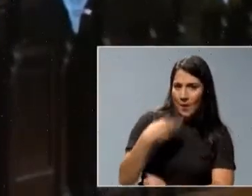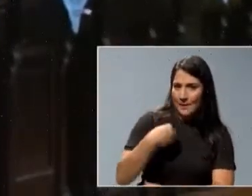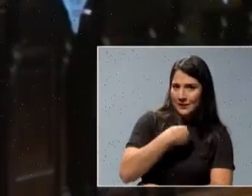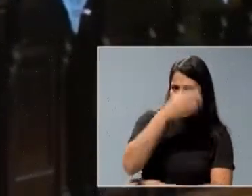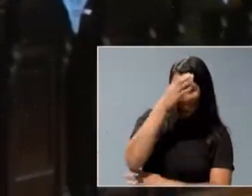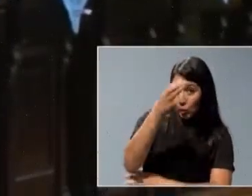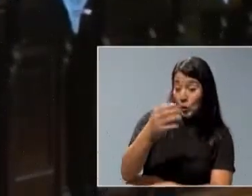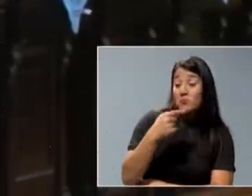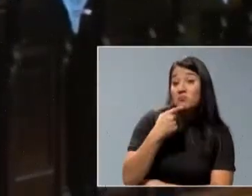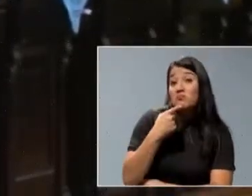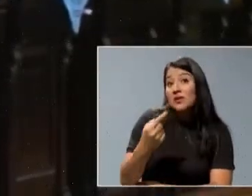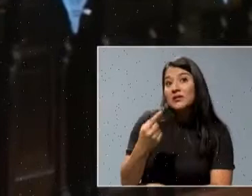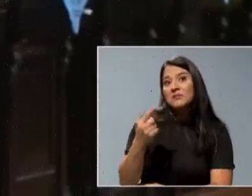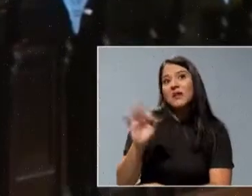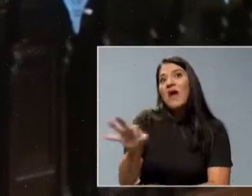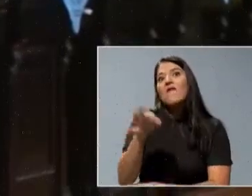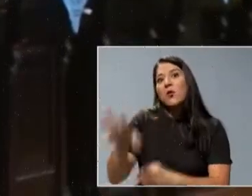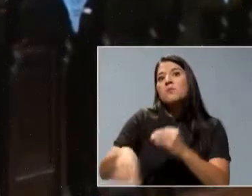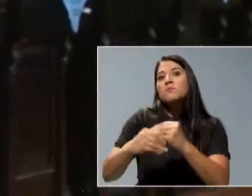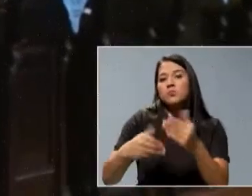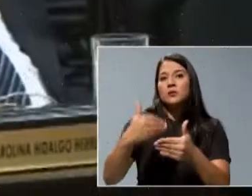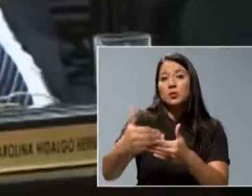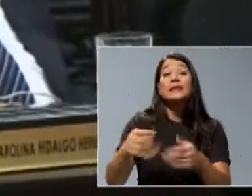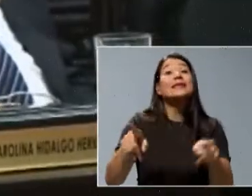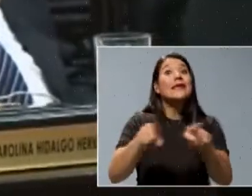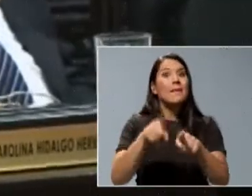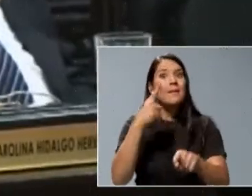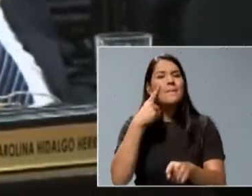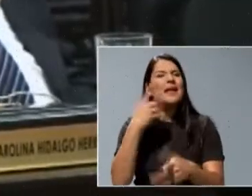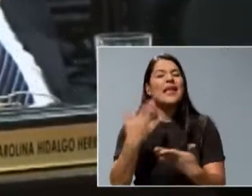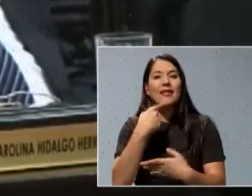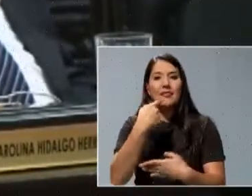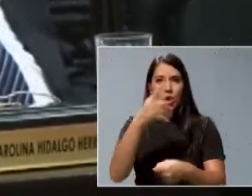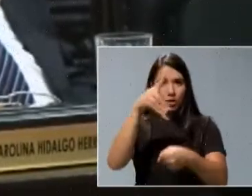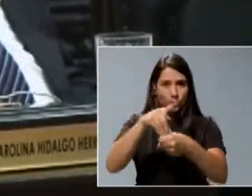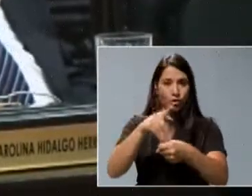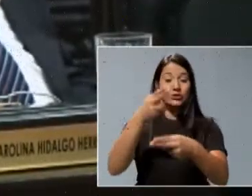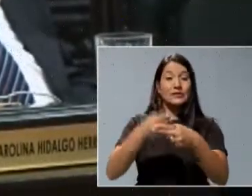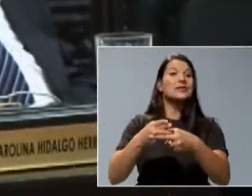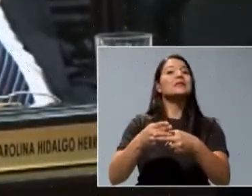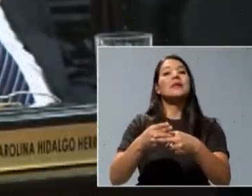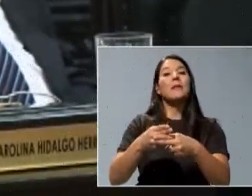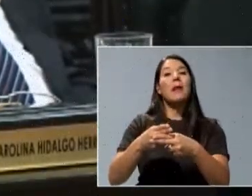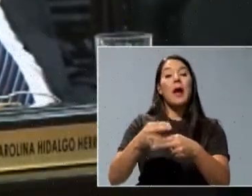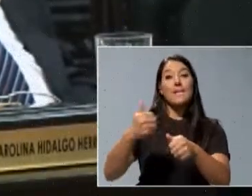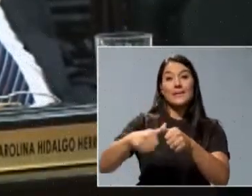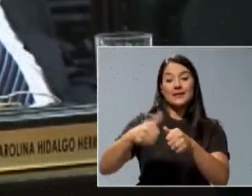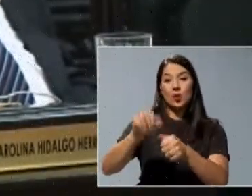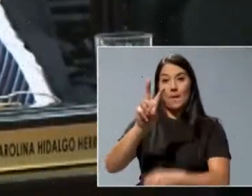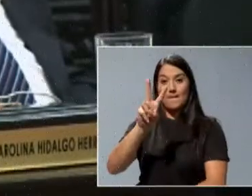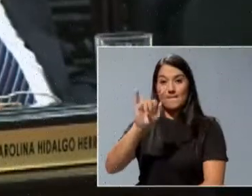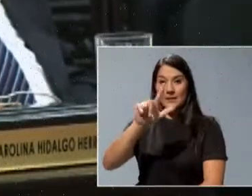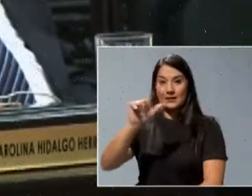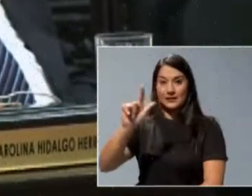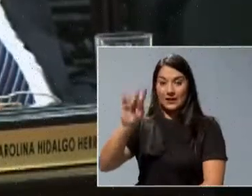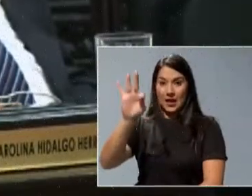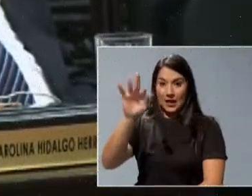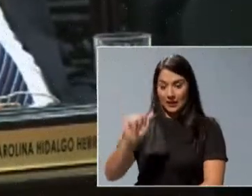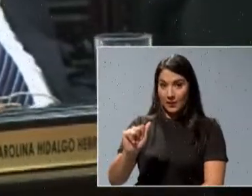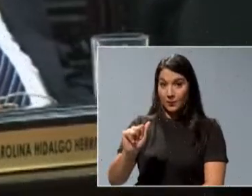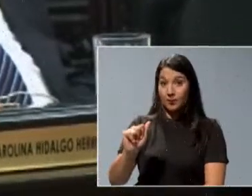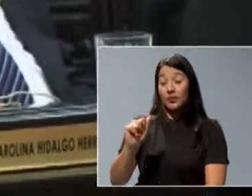Y también vamos a escuchar al diputado José María Villalta, porque él presentó una moción ya desde el primer momento que comienza a tramitarse este presupuesto para